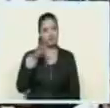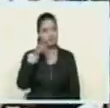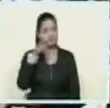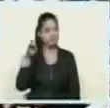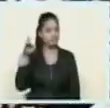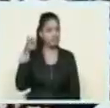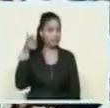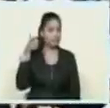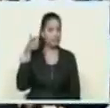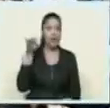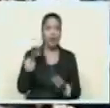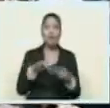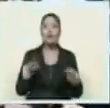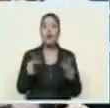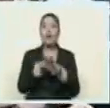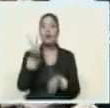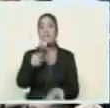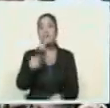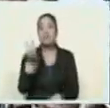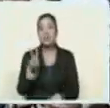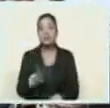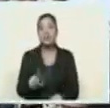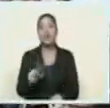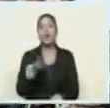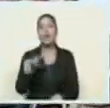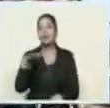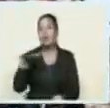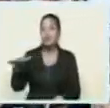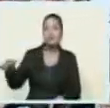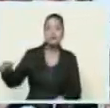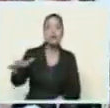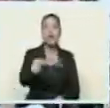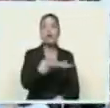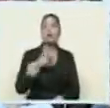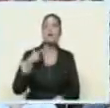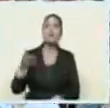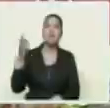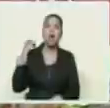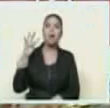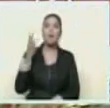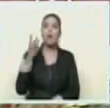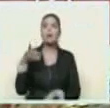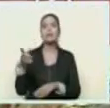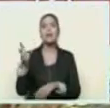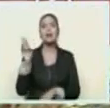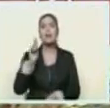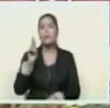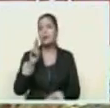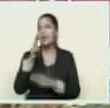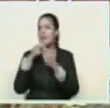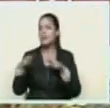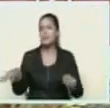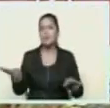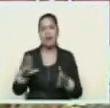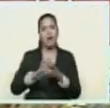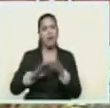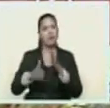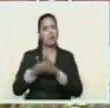los baños los valores de sueldos los valores del llano la cuarta república los habían eliminado